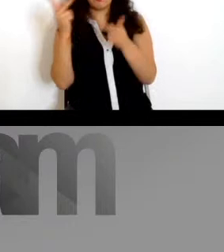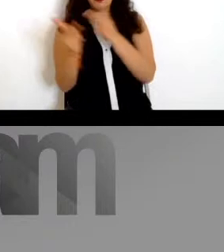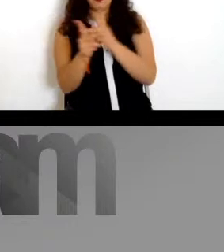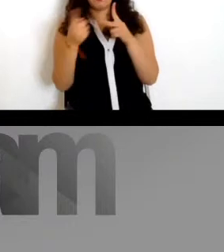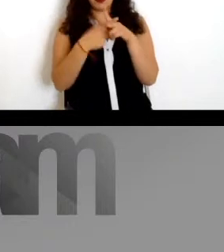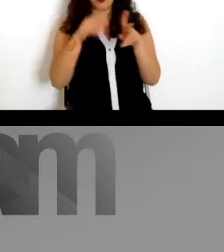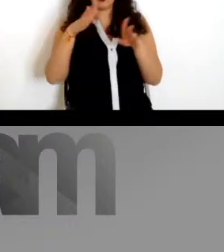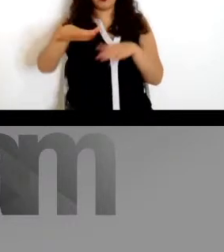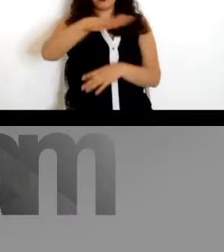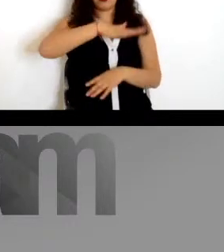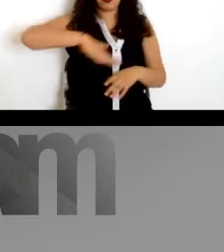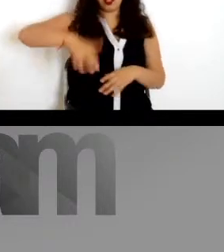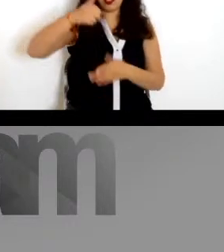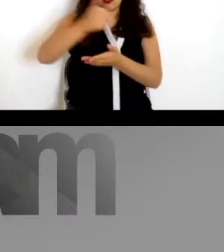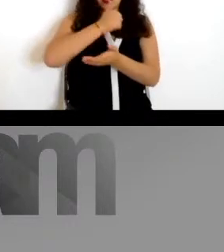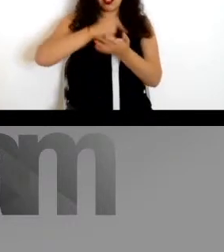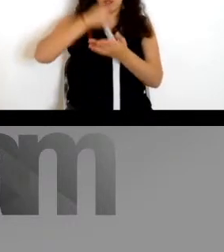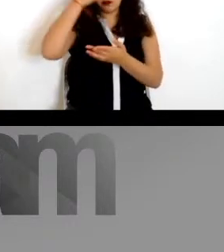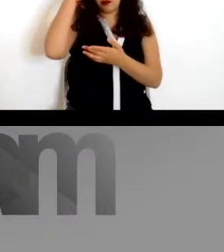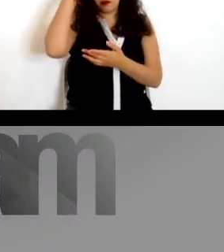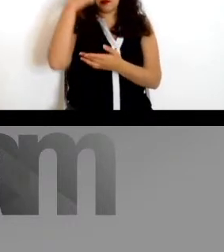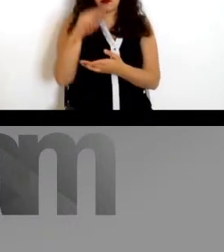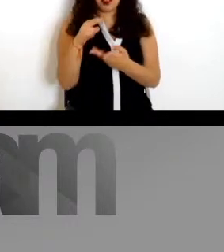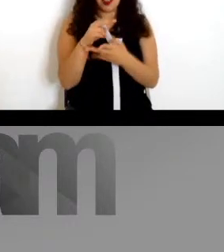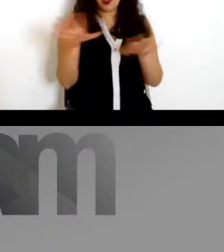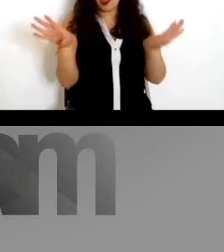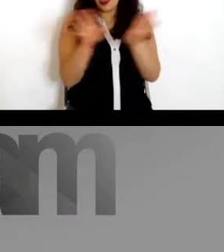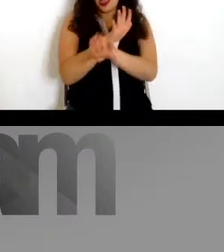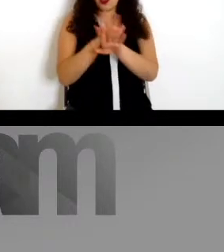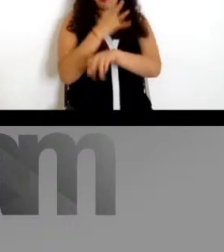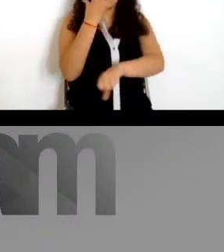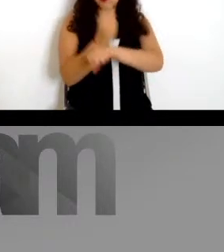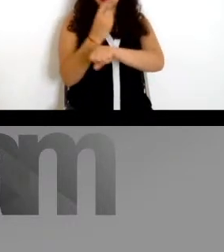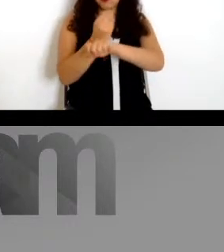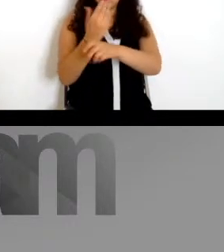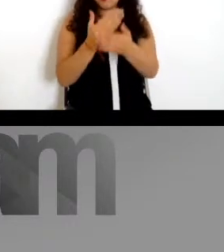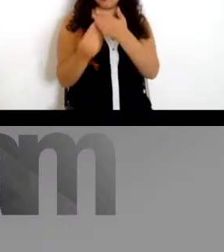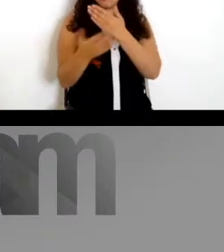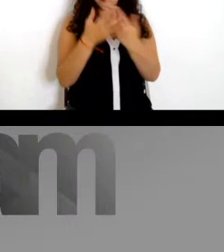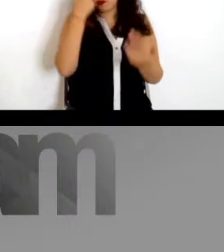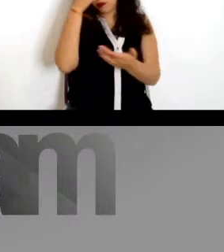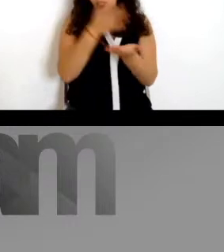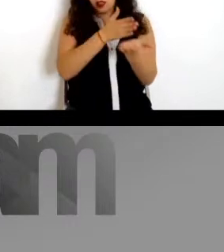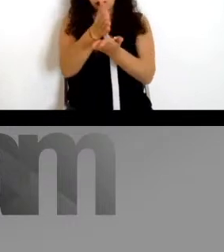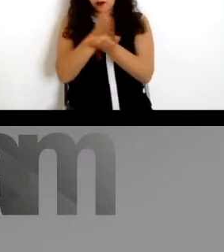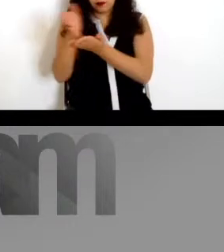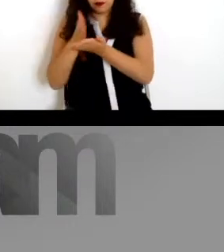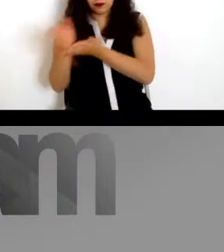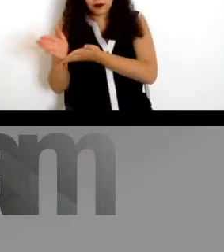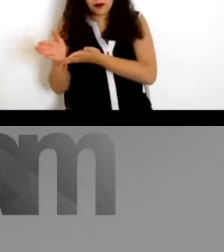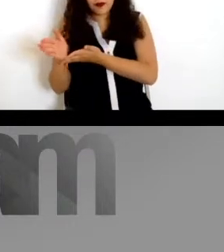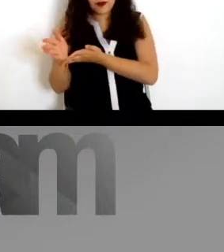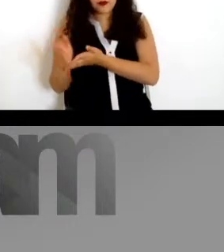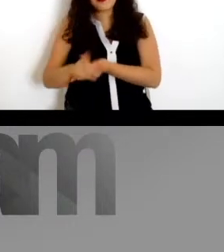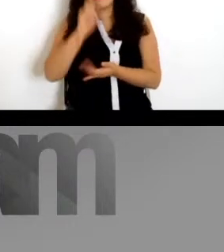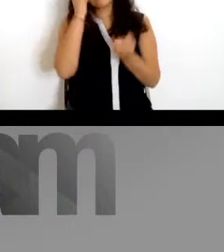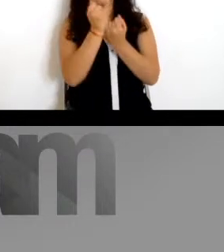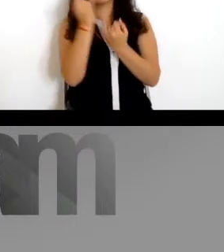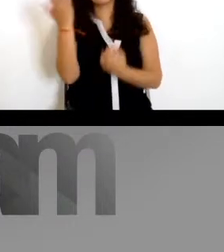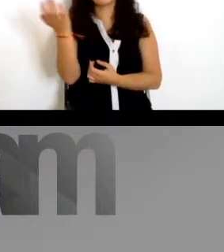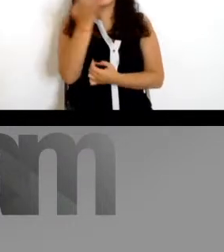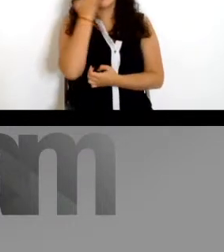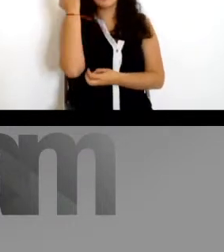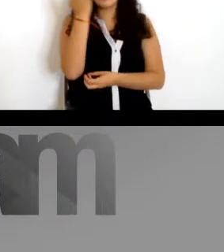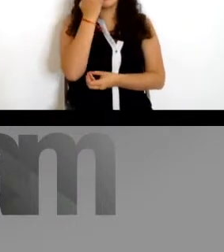campus ubicados en la Ciudad de México ajustes razonables y acciones de accesibilidad, pero también se ha denominado en escuelas de